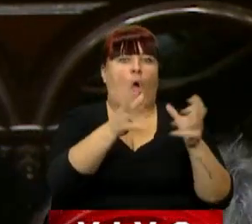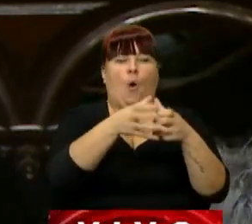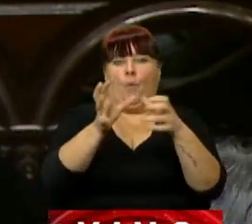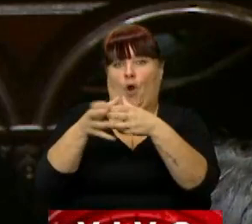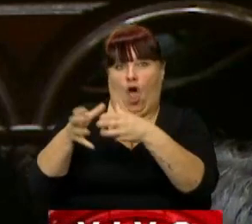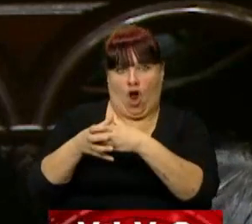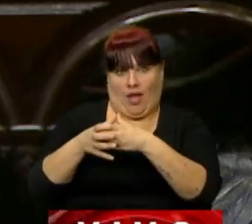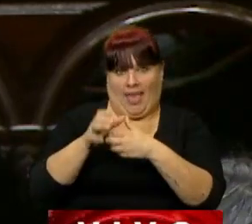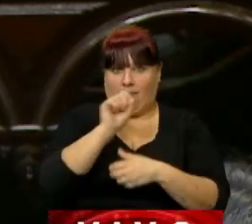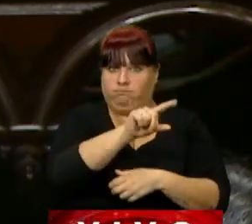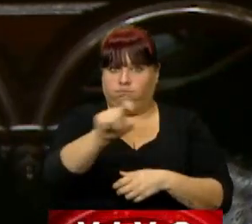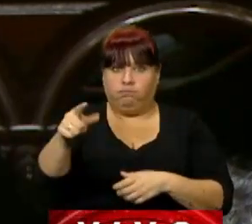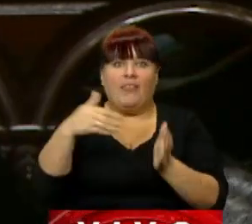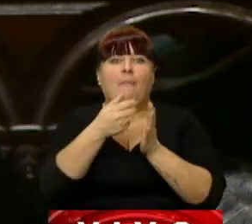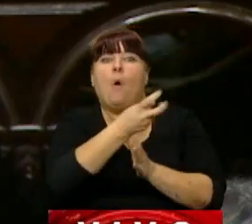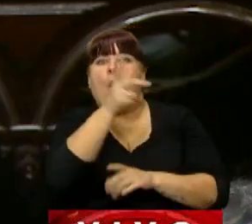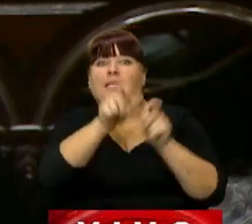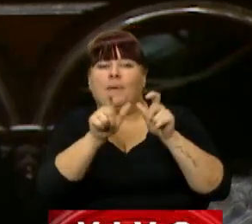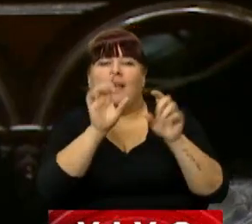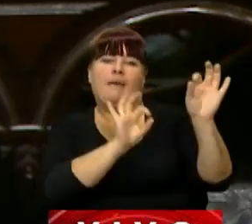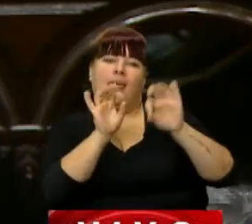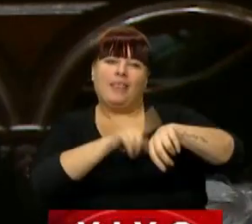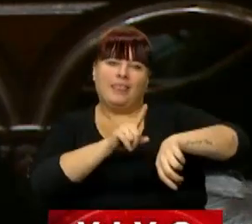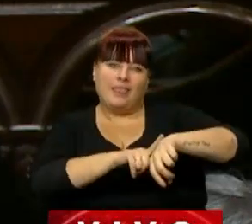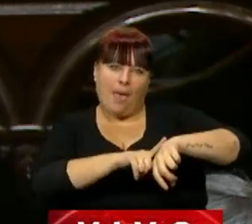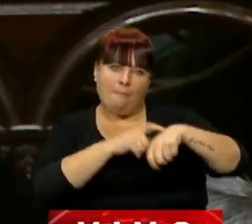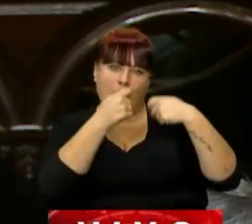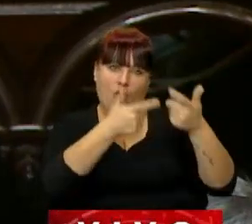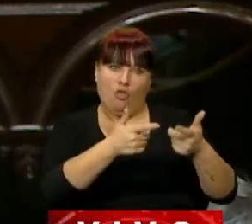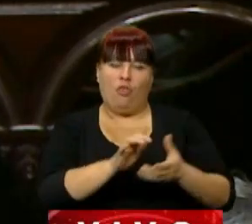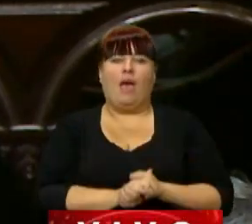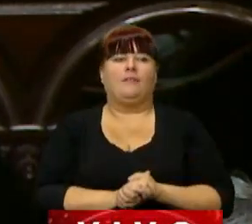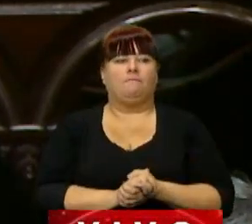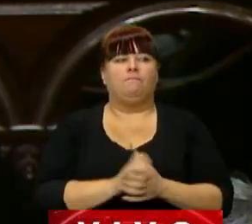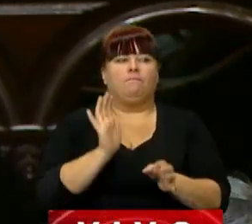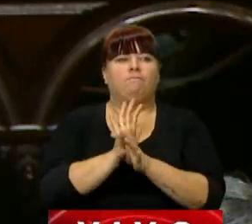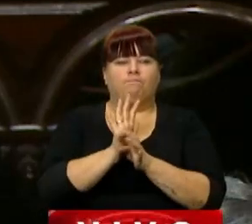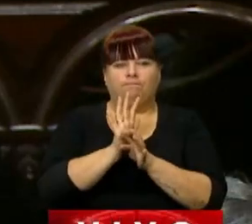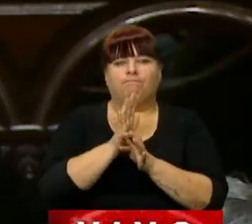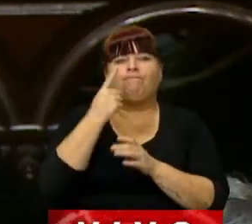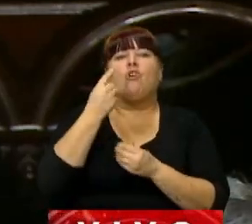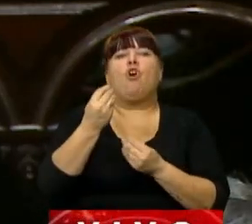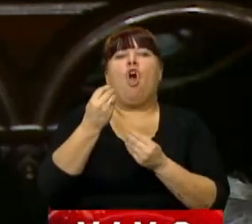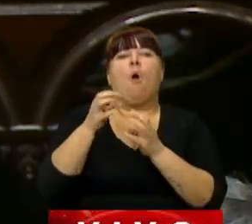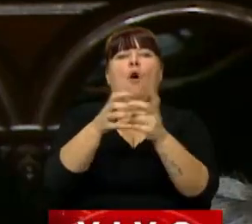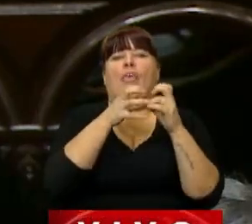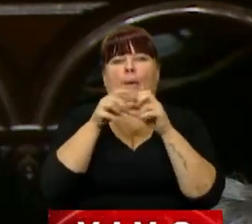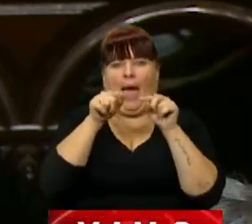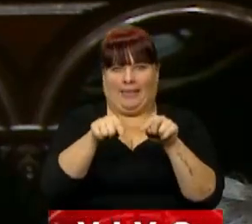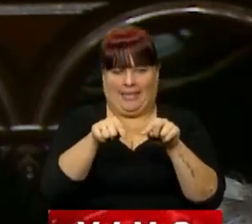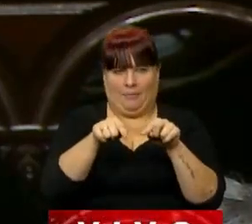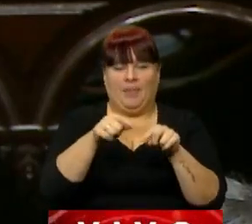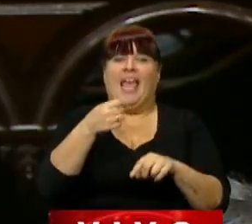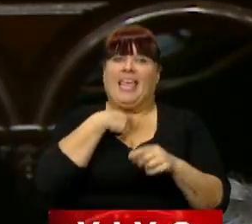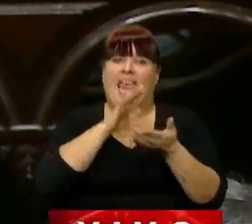tienen nuestros respectivos bloques e interbloques, y que íbamos en función de eso a enmarcar el debate allí.